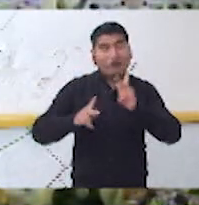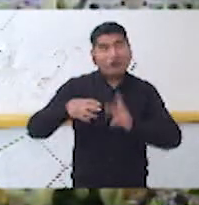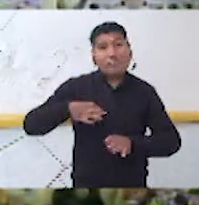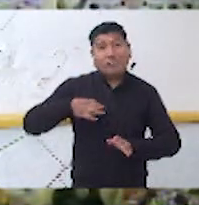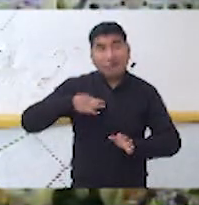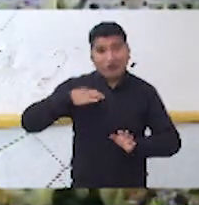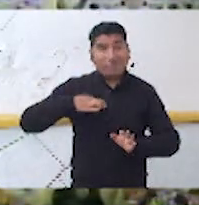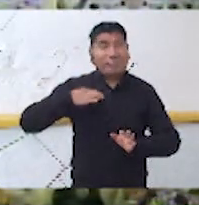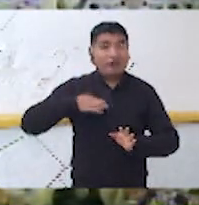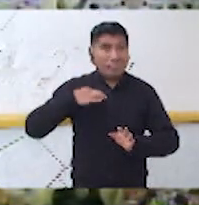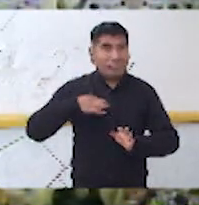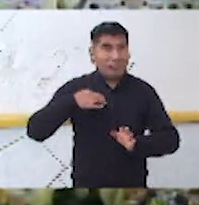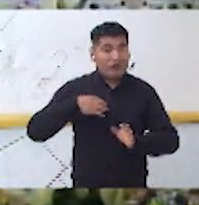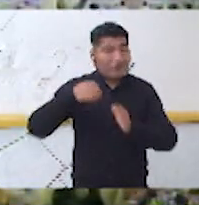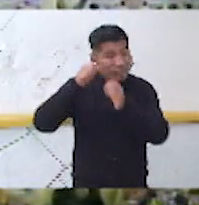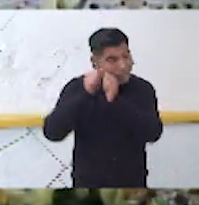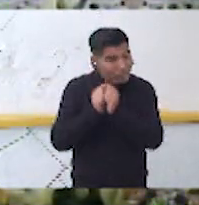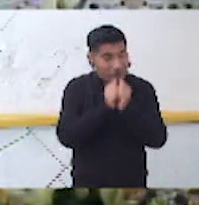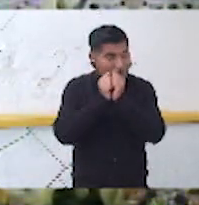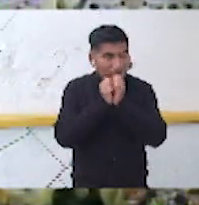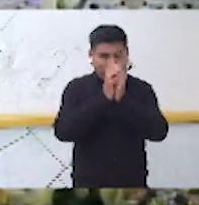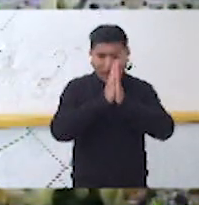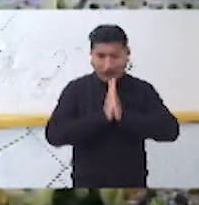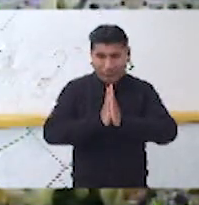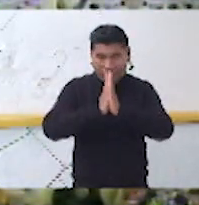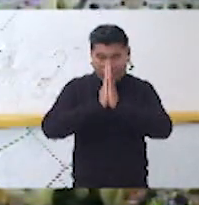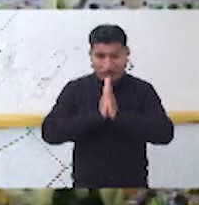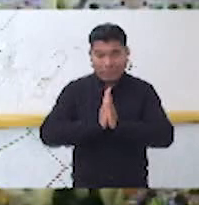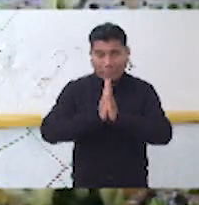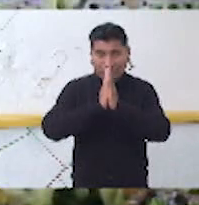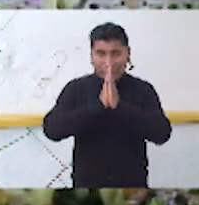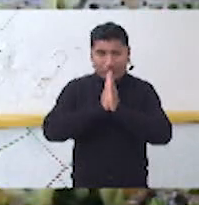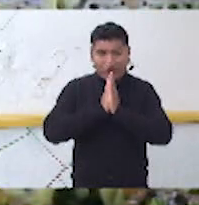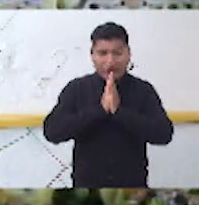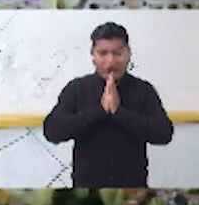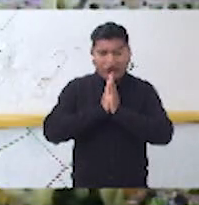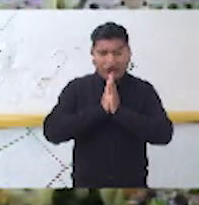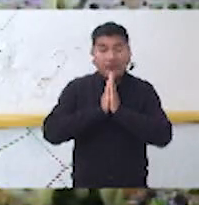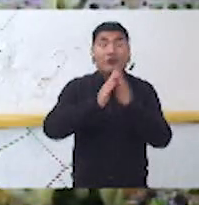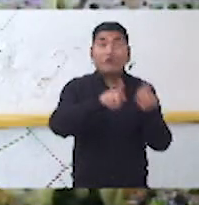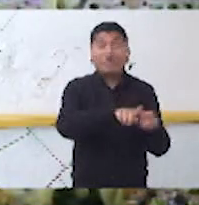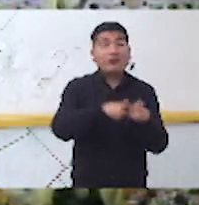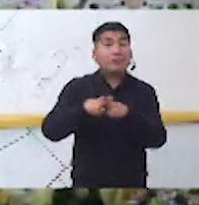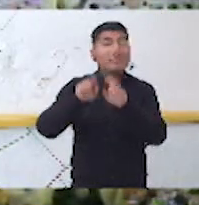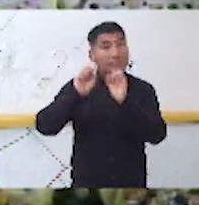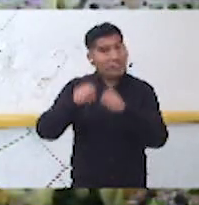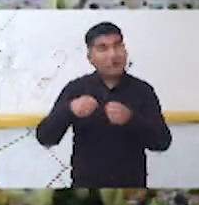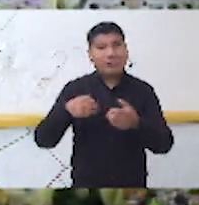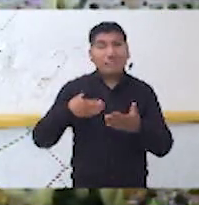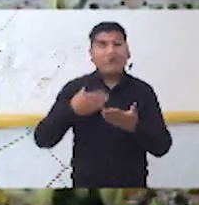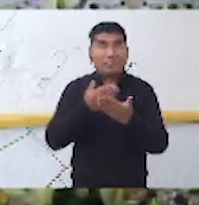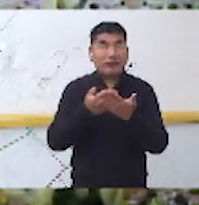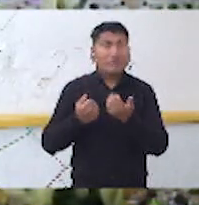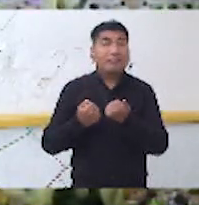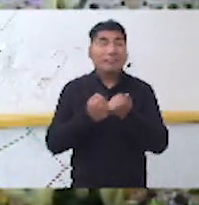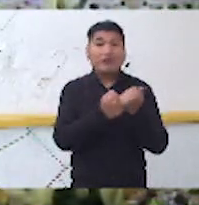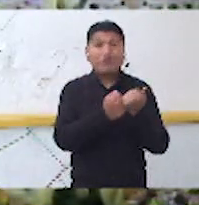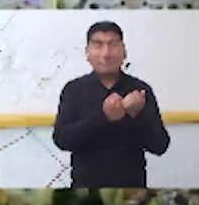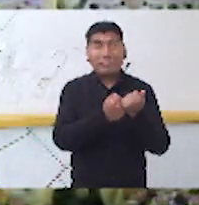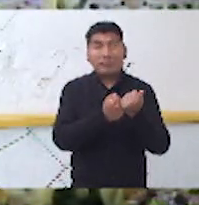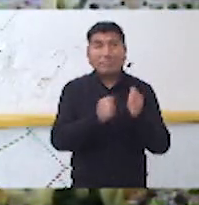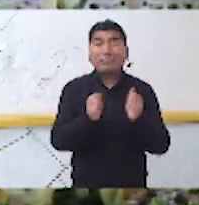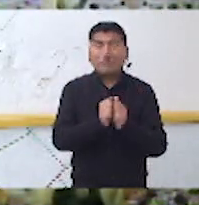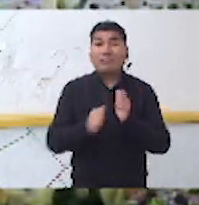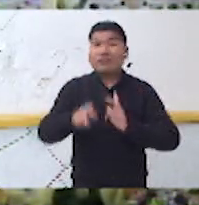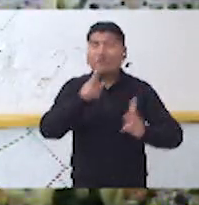voluntad, a que nos unamos en oración, o también podamos ser solidarios con